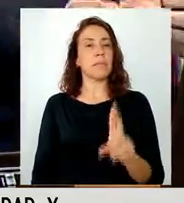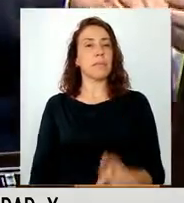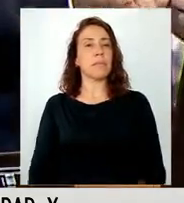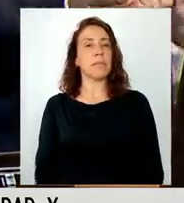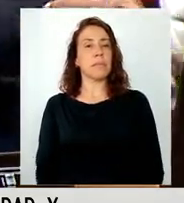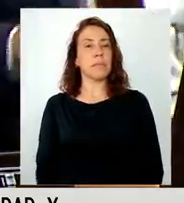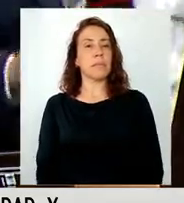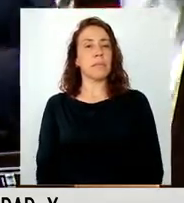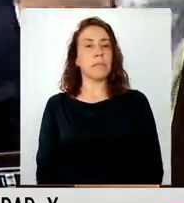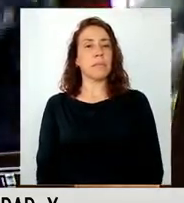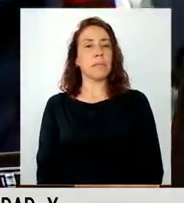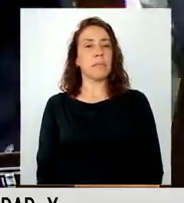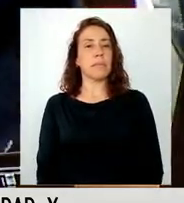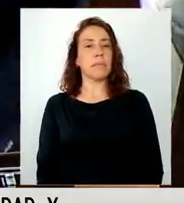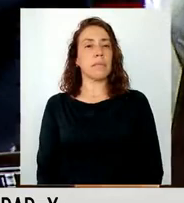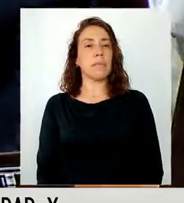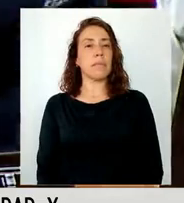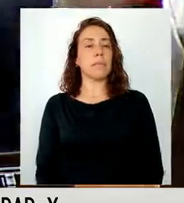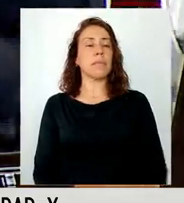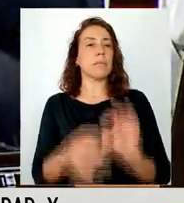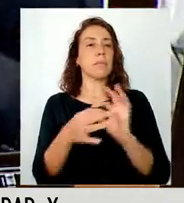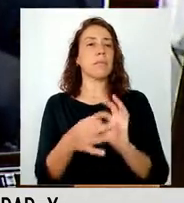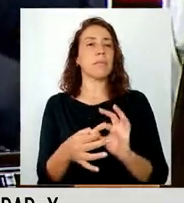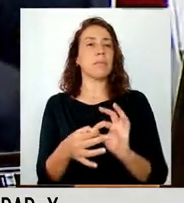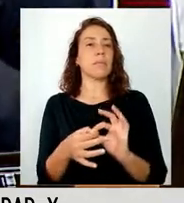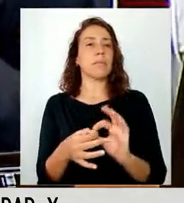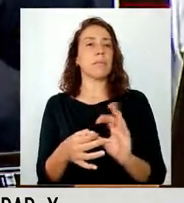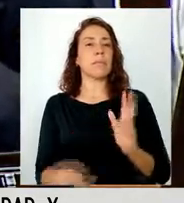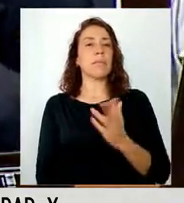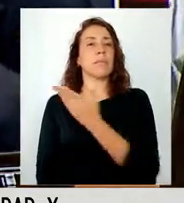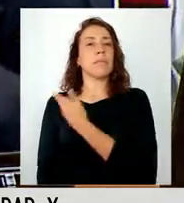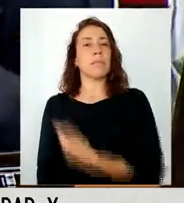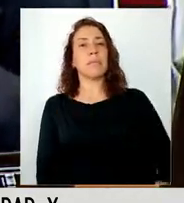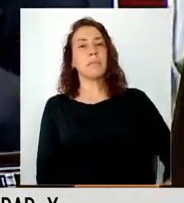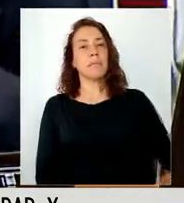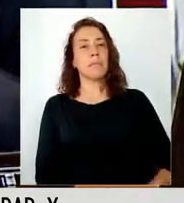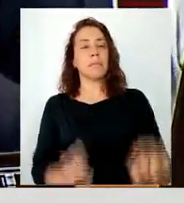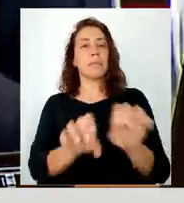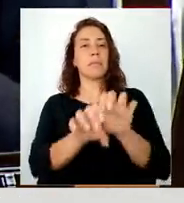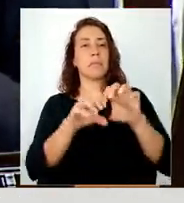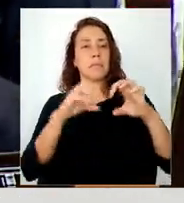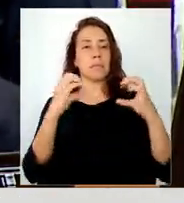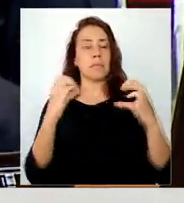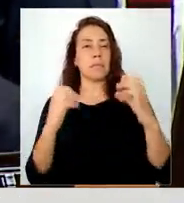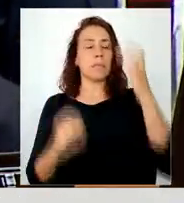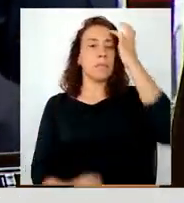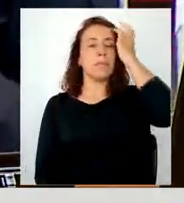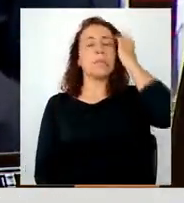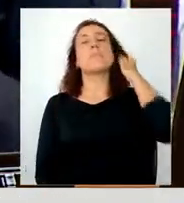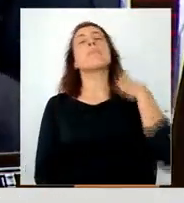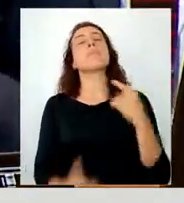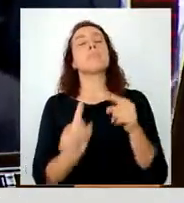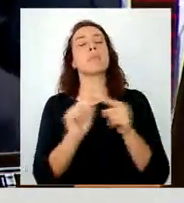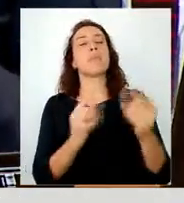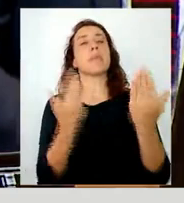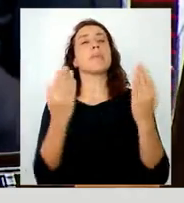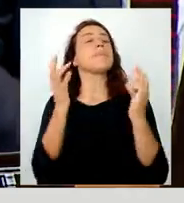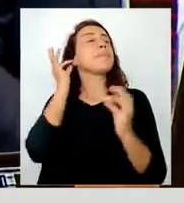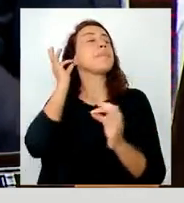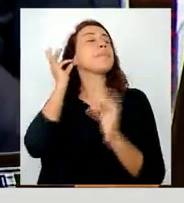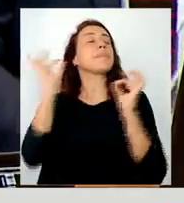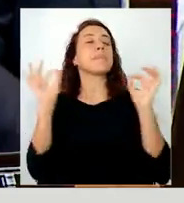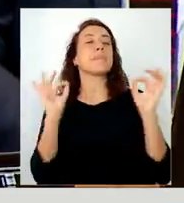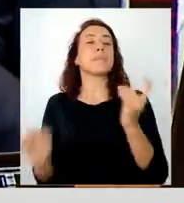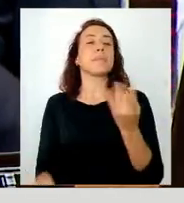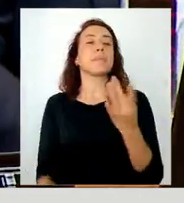Muchas gracias señor presidente honorable cámara señor presidente por su intermedio saludar a la señora subsecretaria de Hacienda